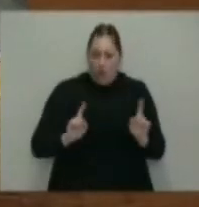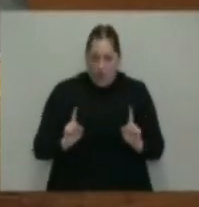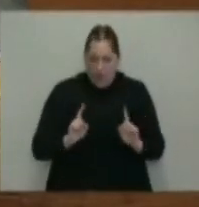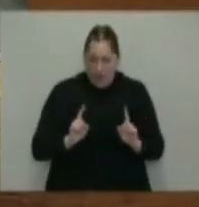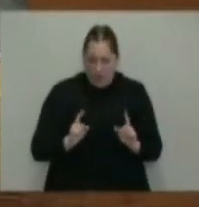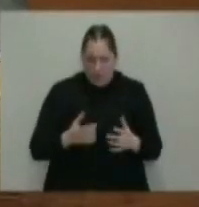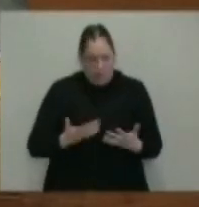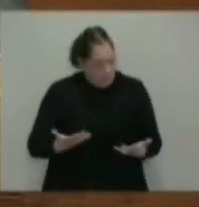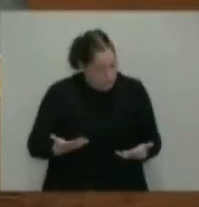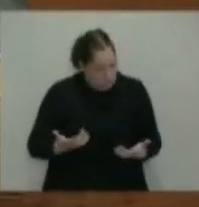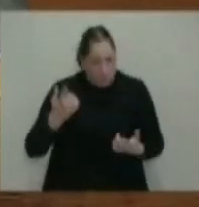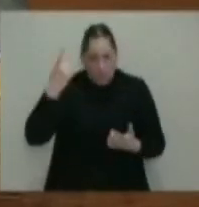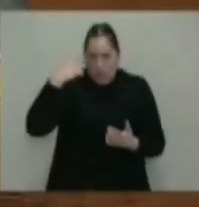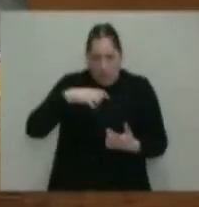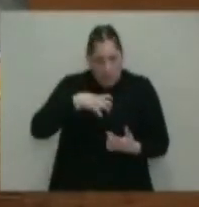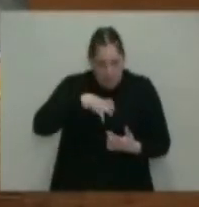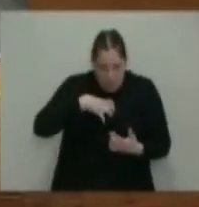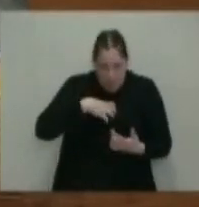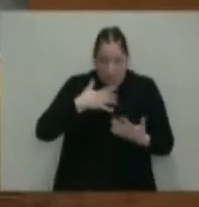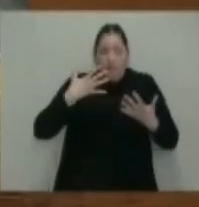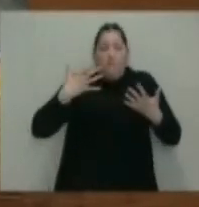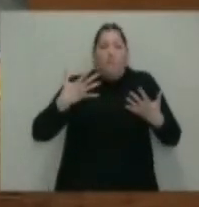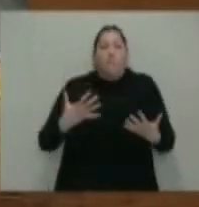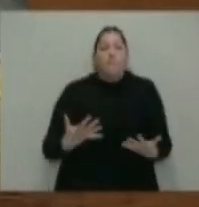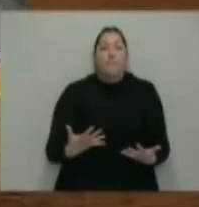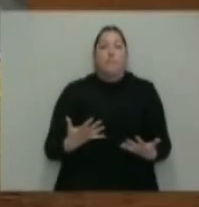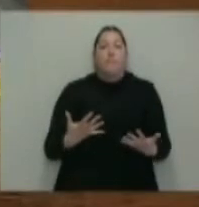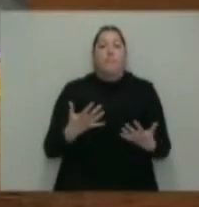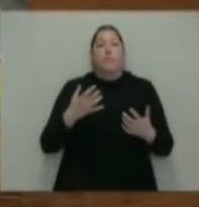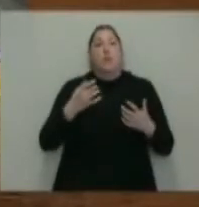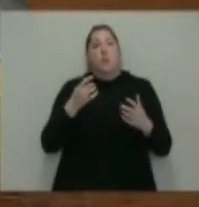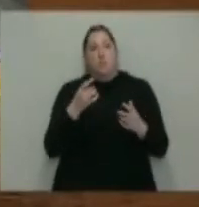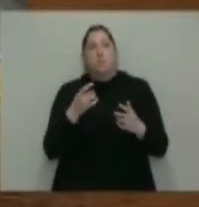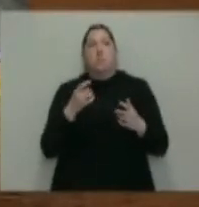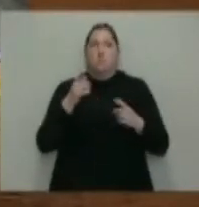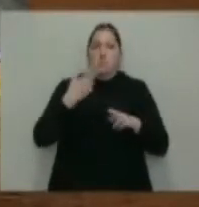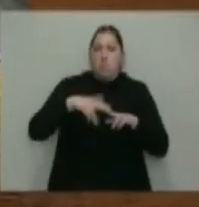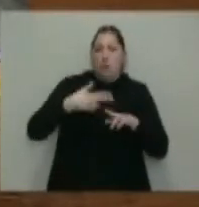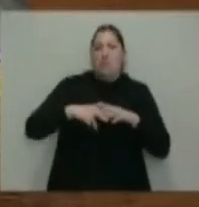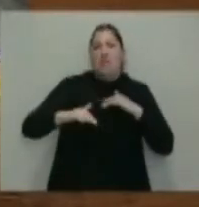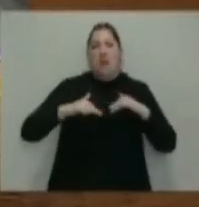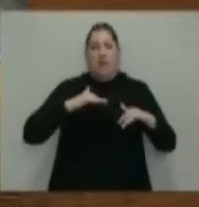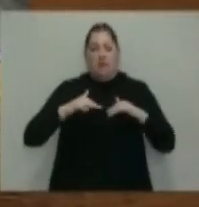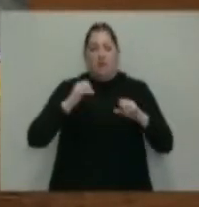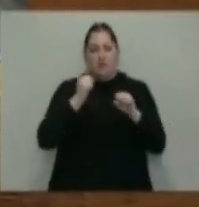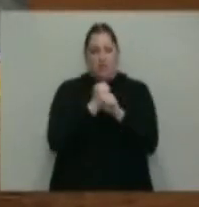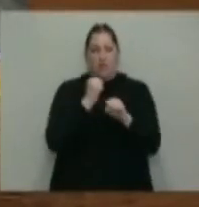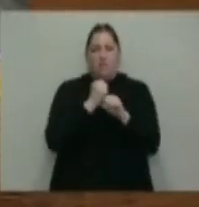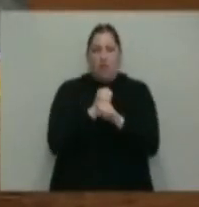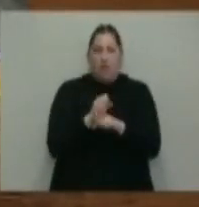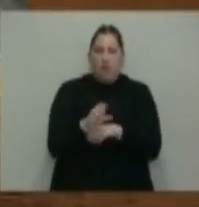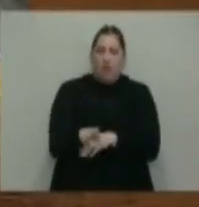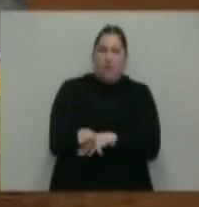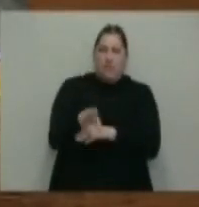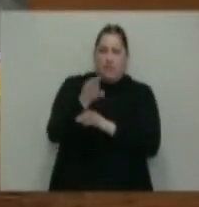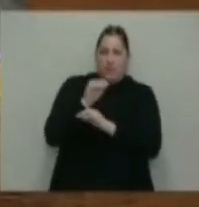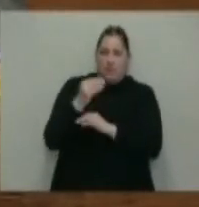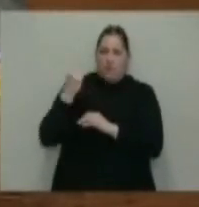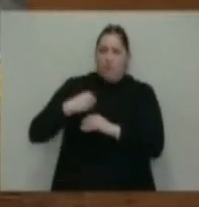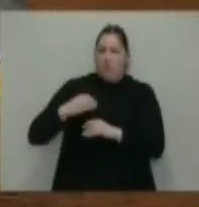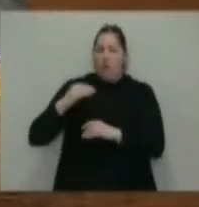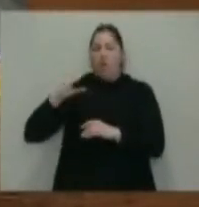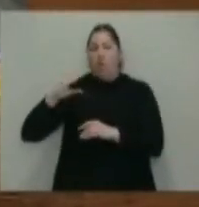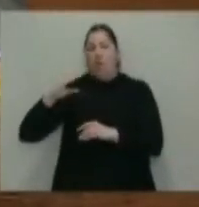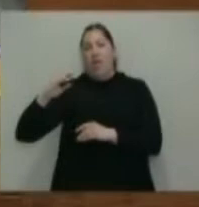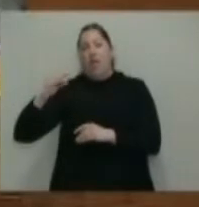no soy tan osado ni tan ingenuo. Pero lo que está claro es que si concebimos las políticas activas de empleo, tal como las define la OCDE, como